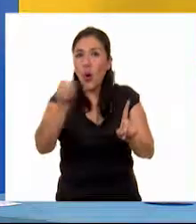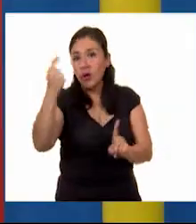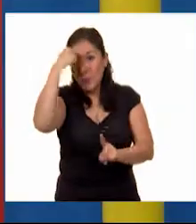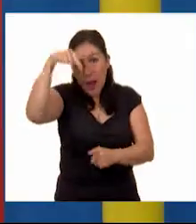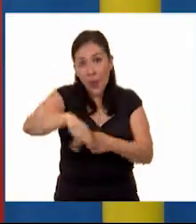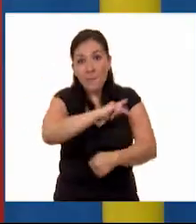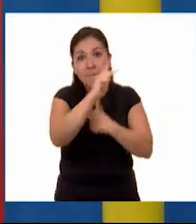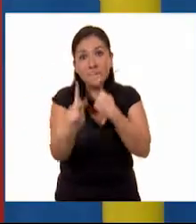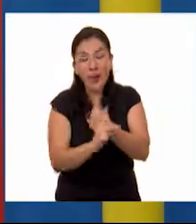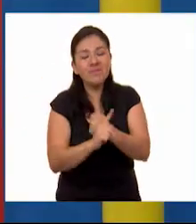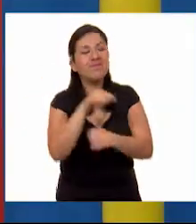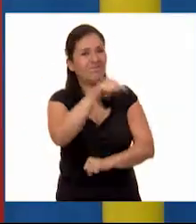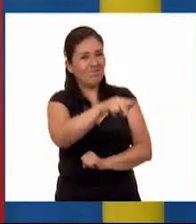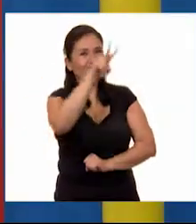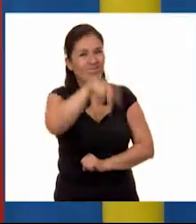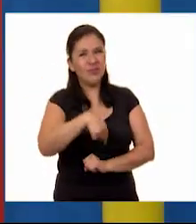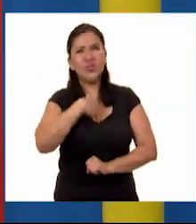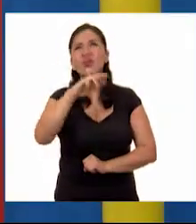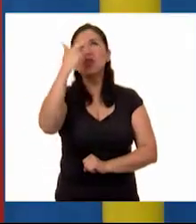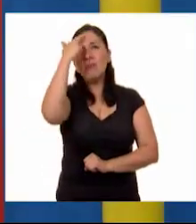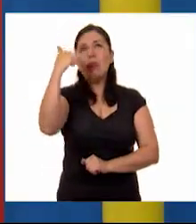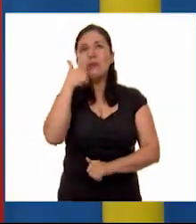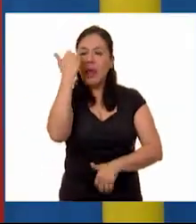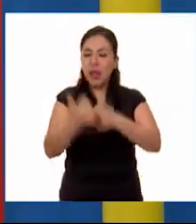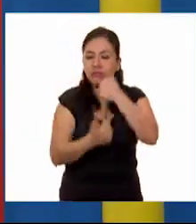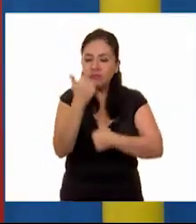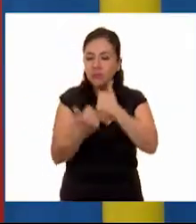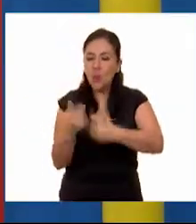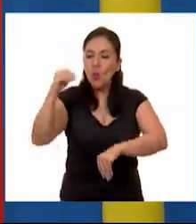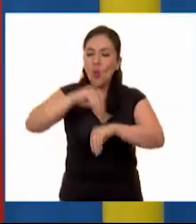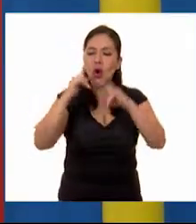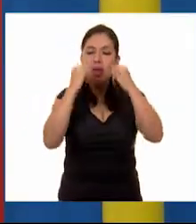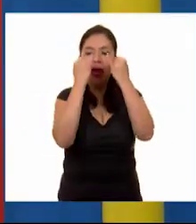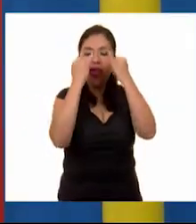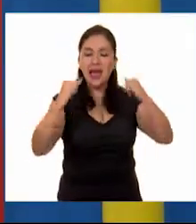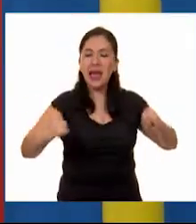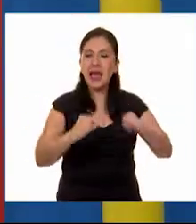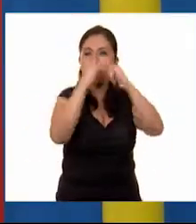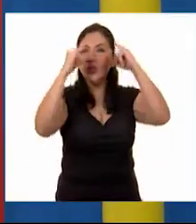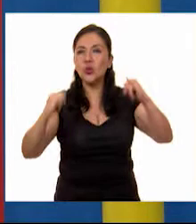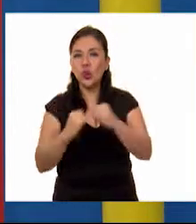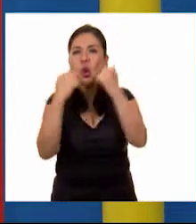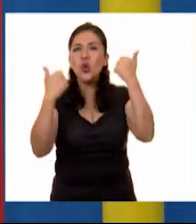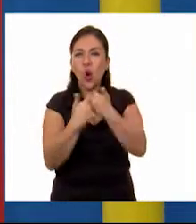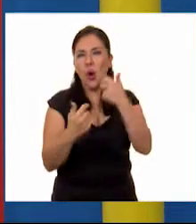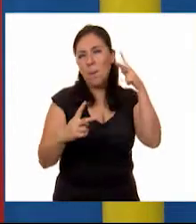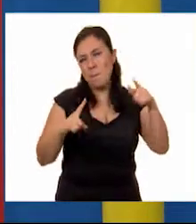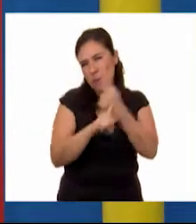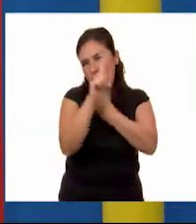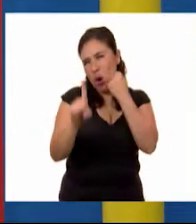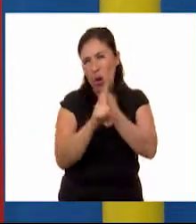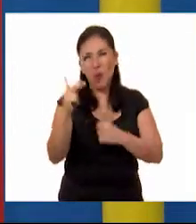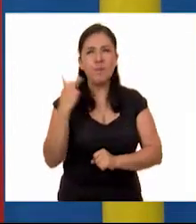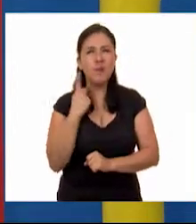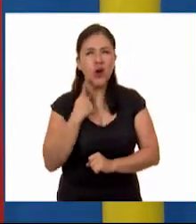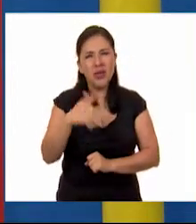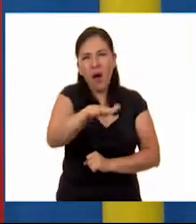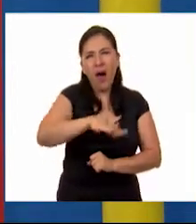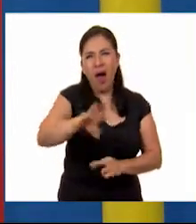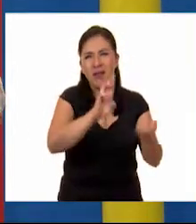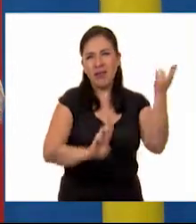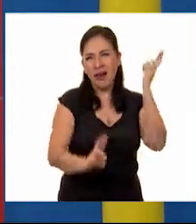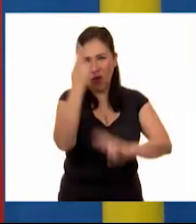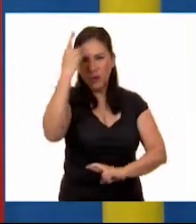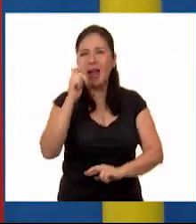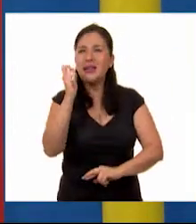país. Es cierto. Recuerdo que se buscaba institucionalizar las pugnas políticas entre los revolucionarios, es decir,